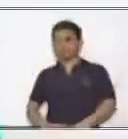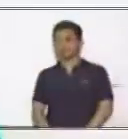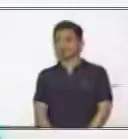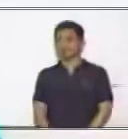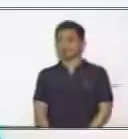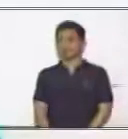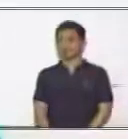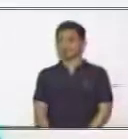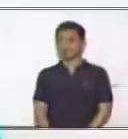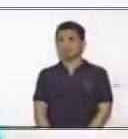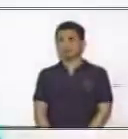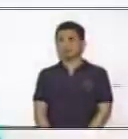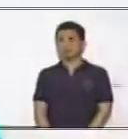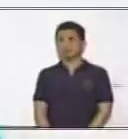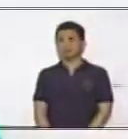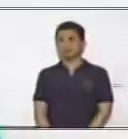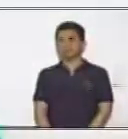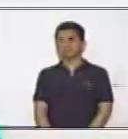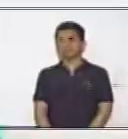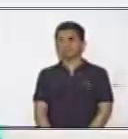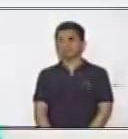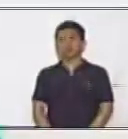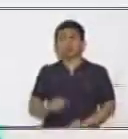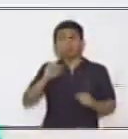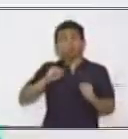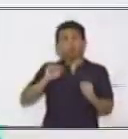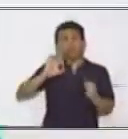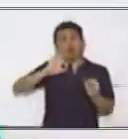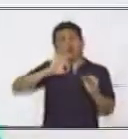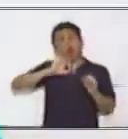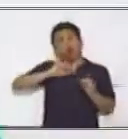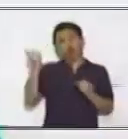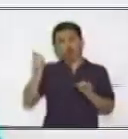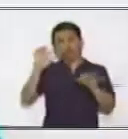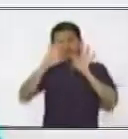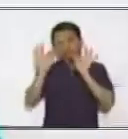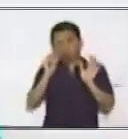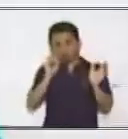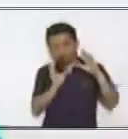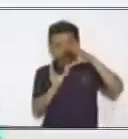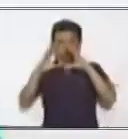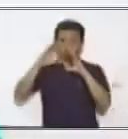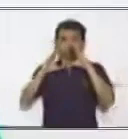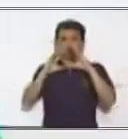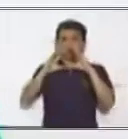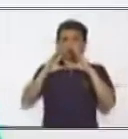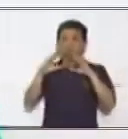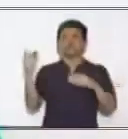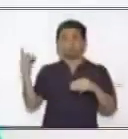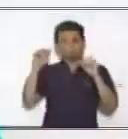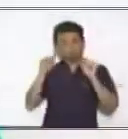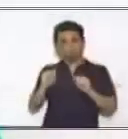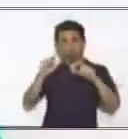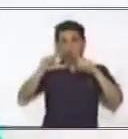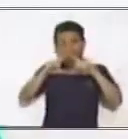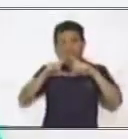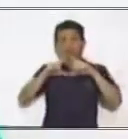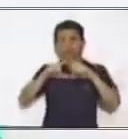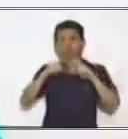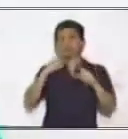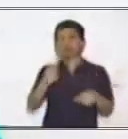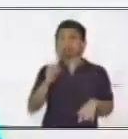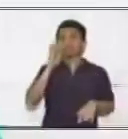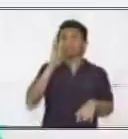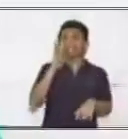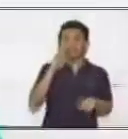Lo podemos construir de otra manera, en otra posición, que de todos modos va a ser un triángulo escaleno, que cumple que sus